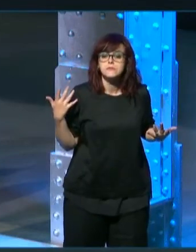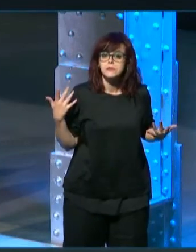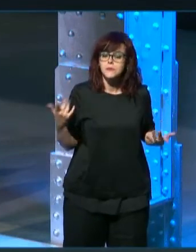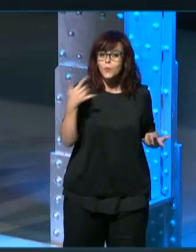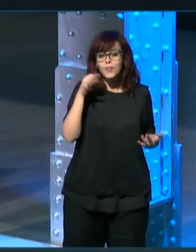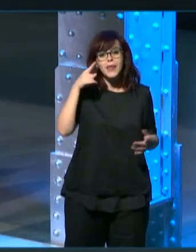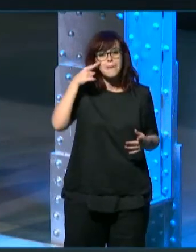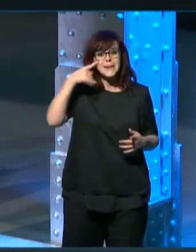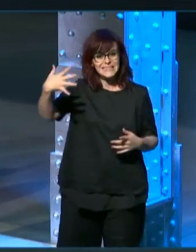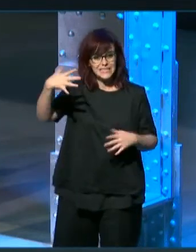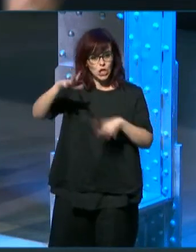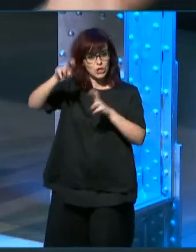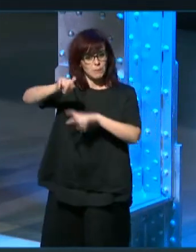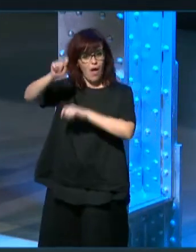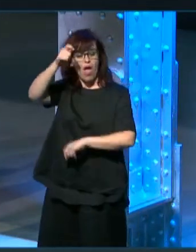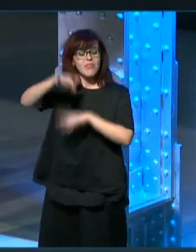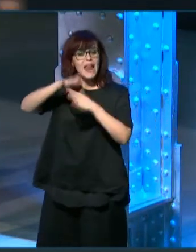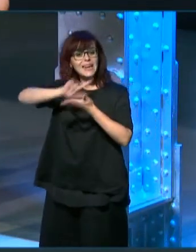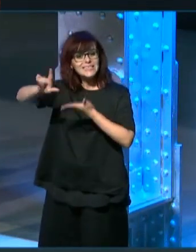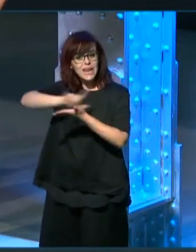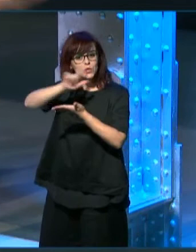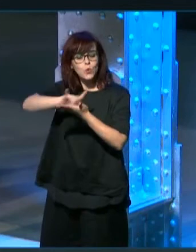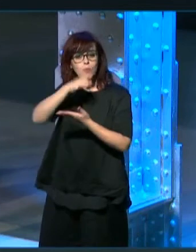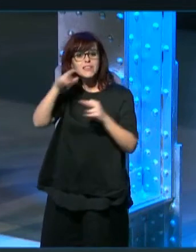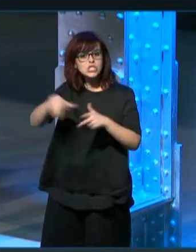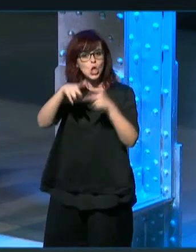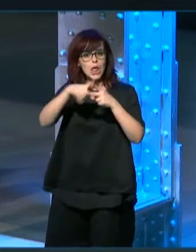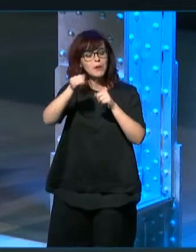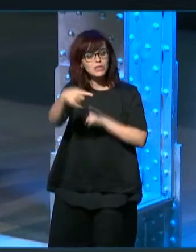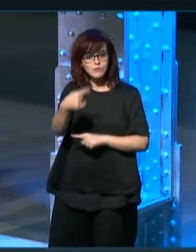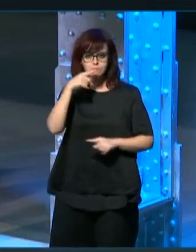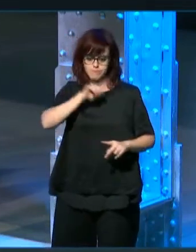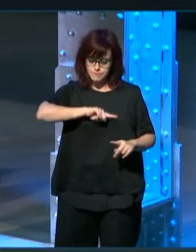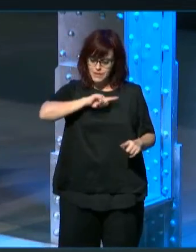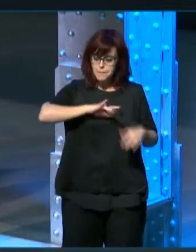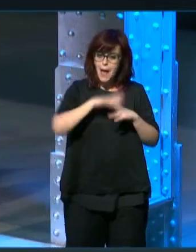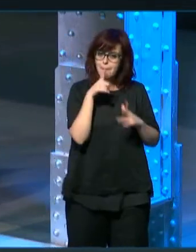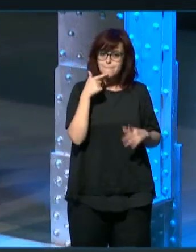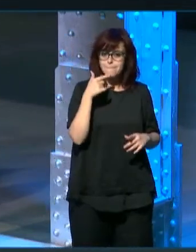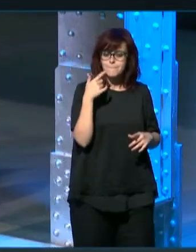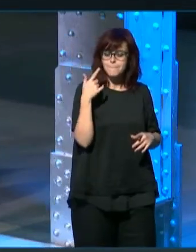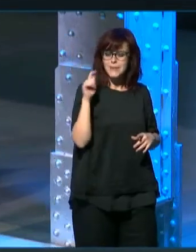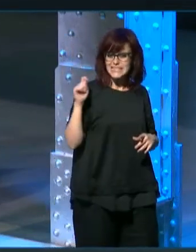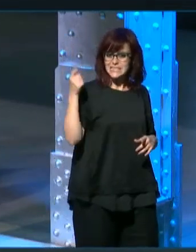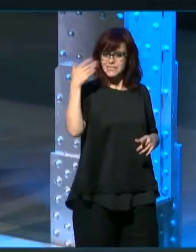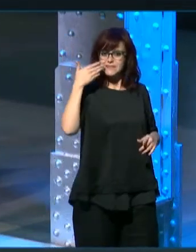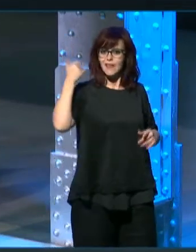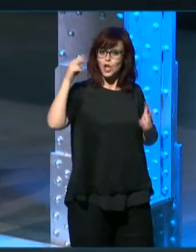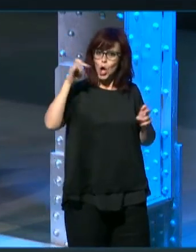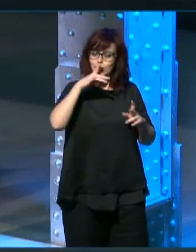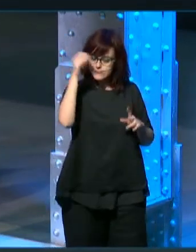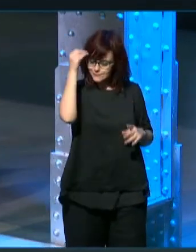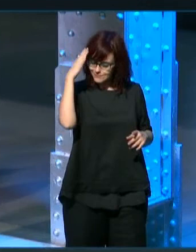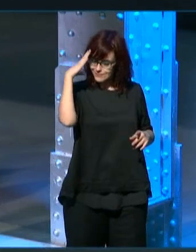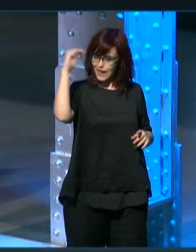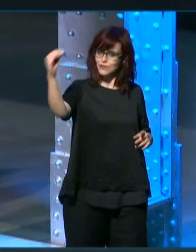el prestigio de la literatura podía ser en principio social, pero luego también ella habla del prestigio intelectual, ¿no? Entonces, creo que